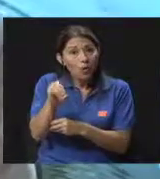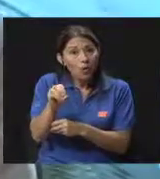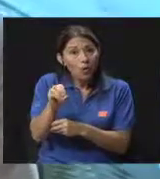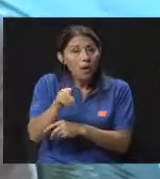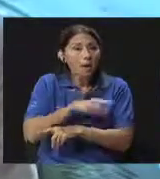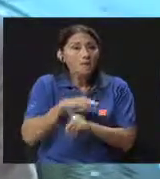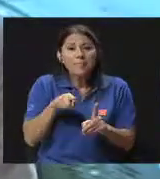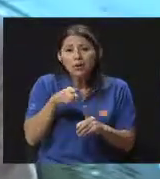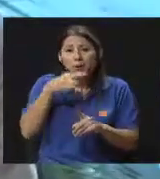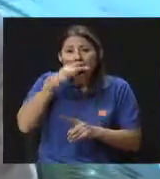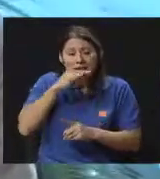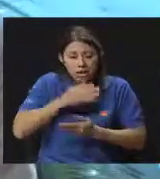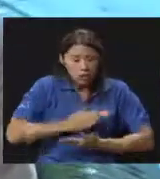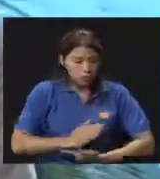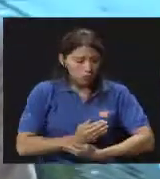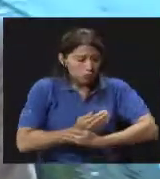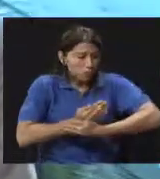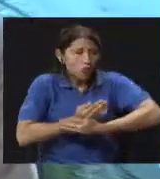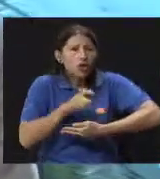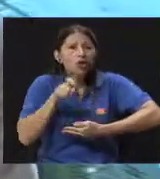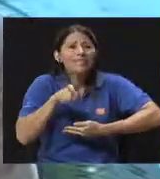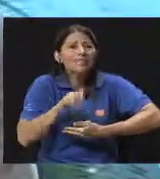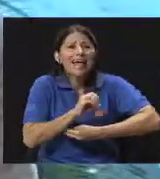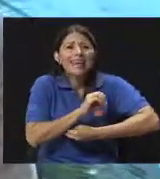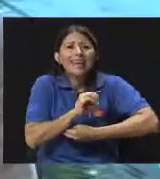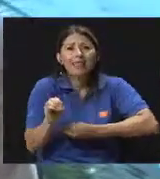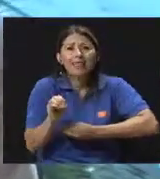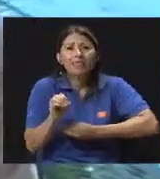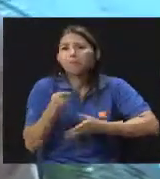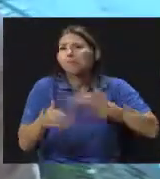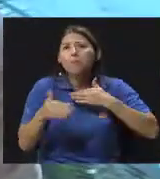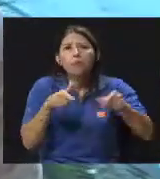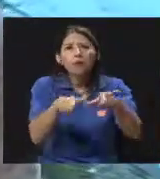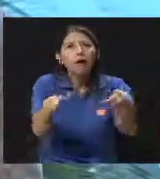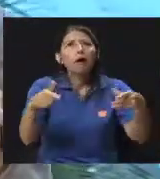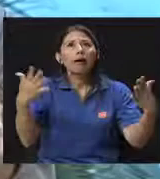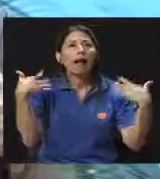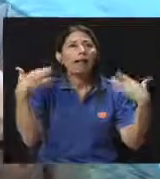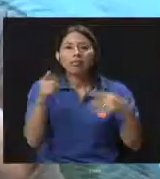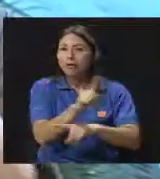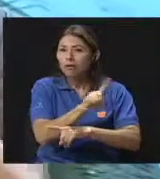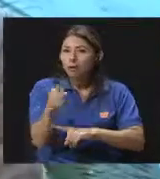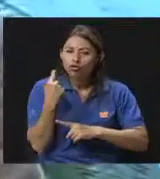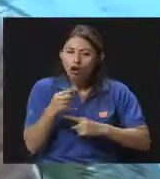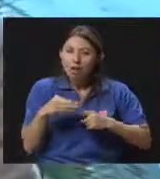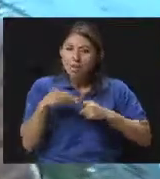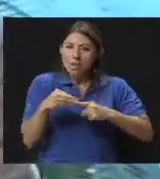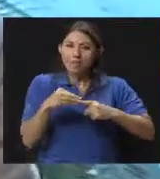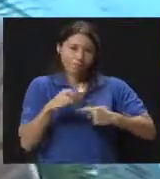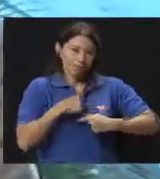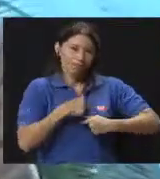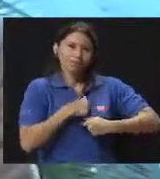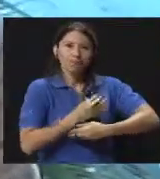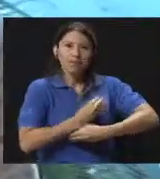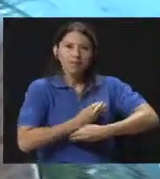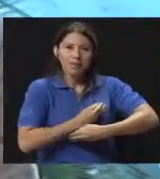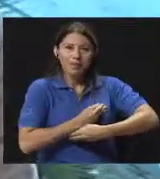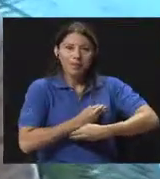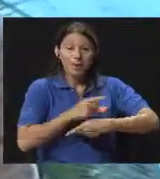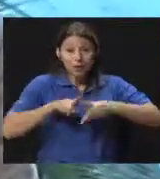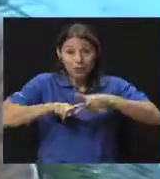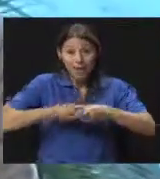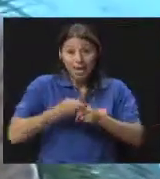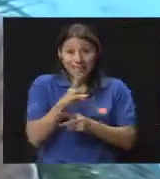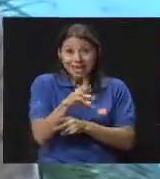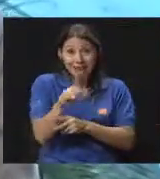necesita nada, ni siquiera en zonas calientes. A partir de los 6 meses, el niño está fisiológicamente capacitado para